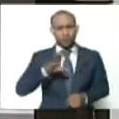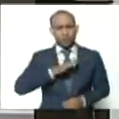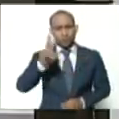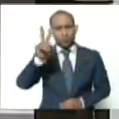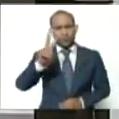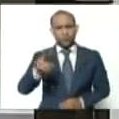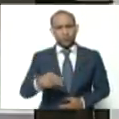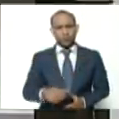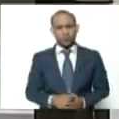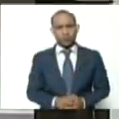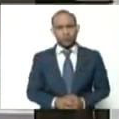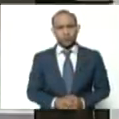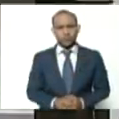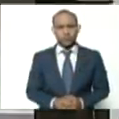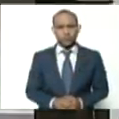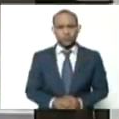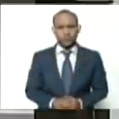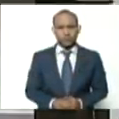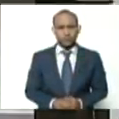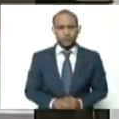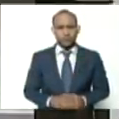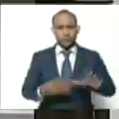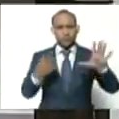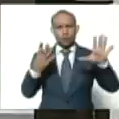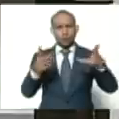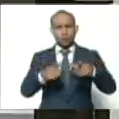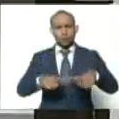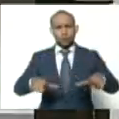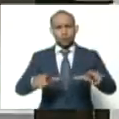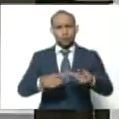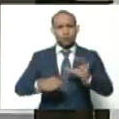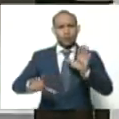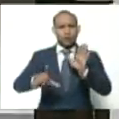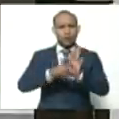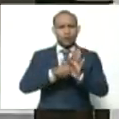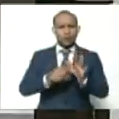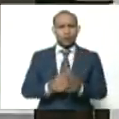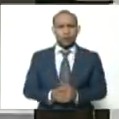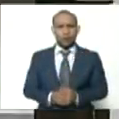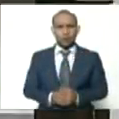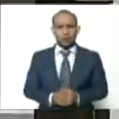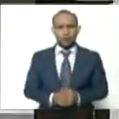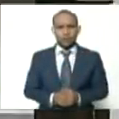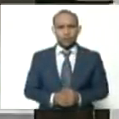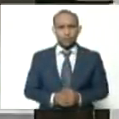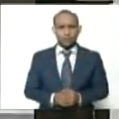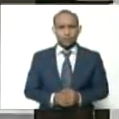Venezuela. En noveno lugar, la ley